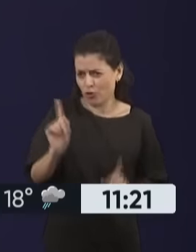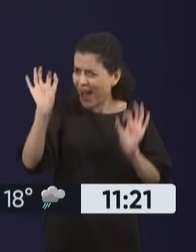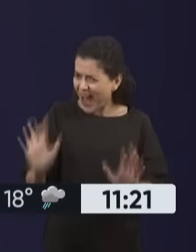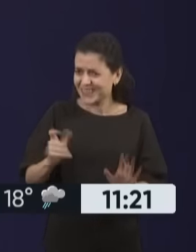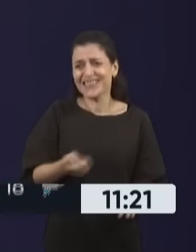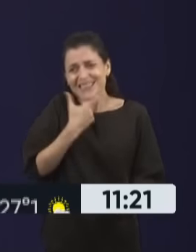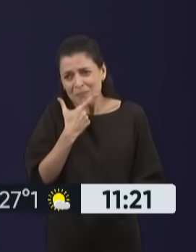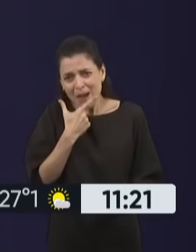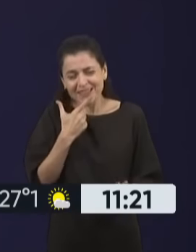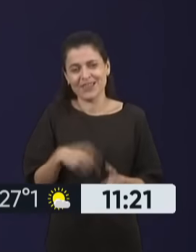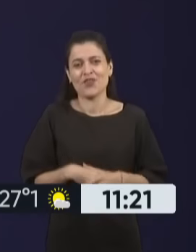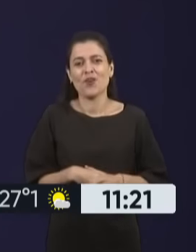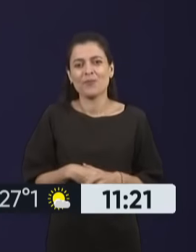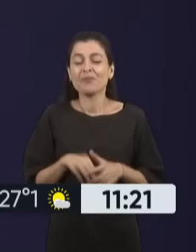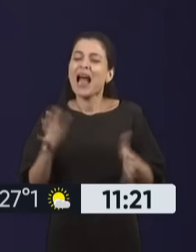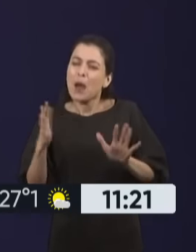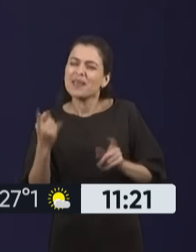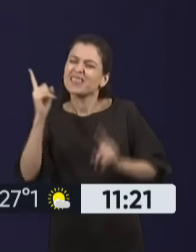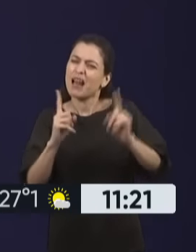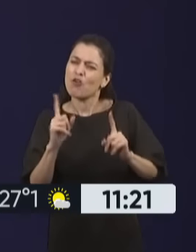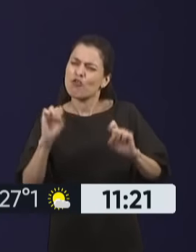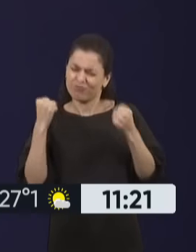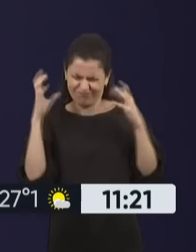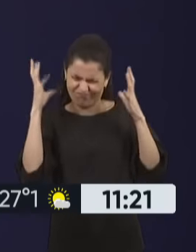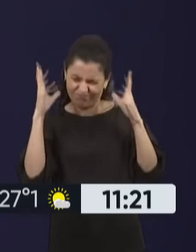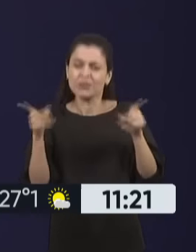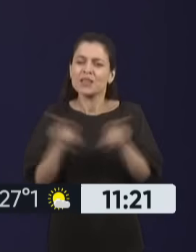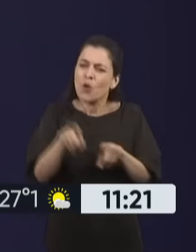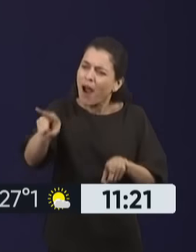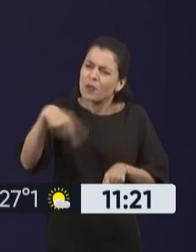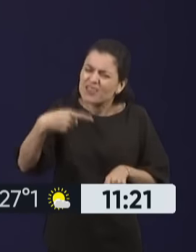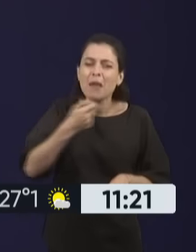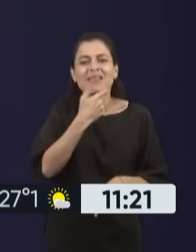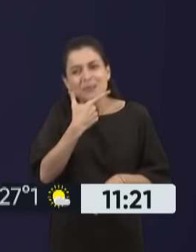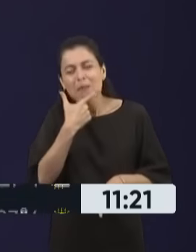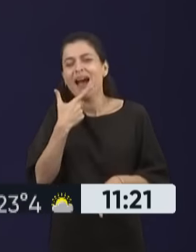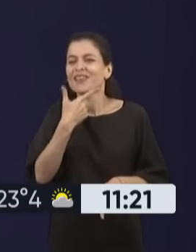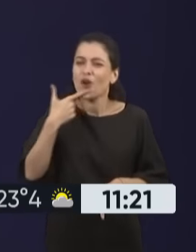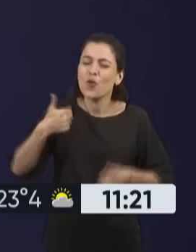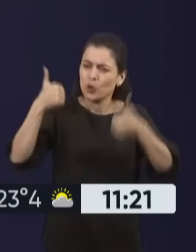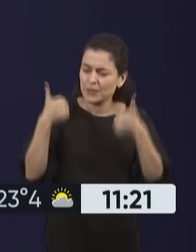en general pasa con ustedes pero digo Jaime es es por demás simpático y agradable